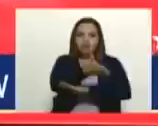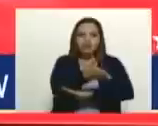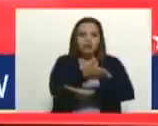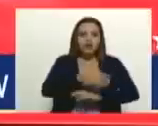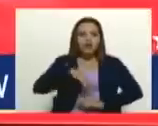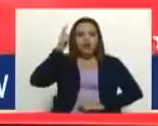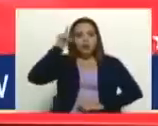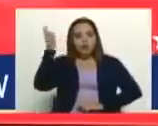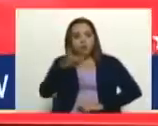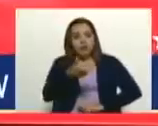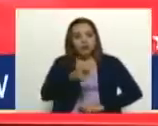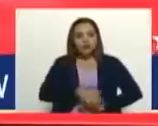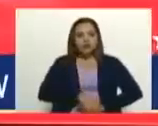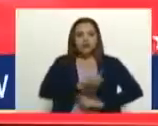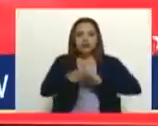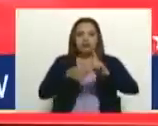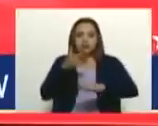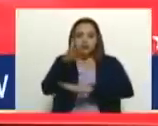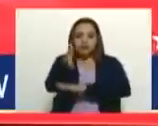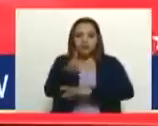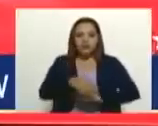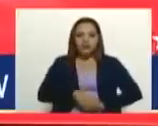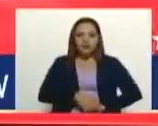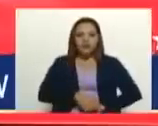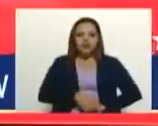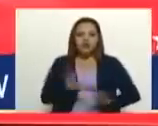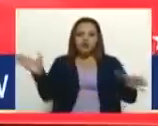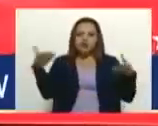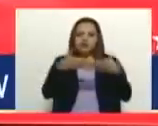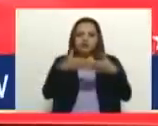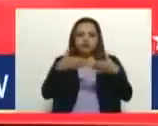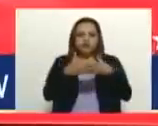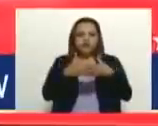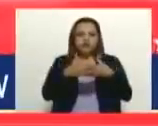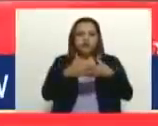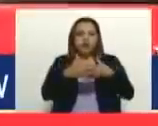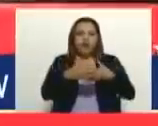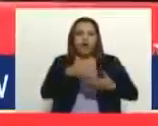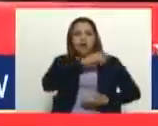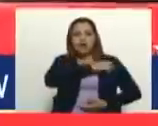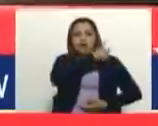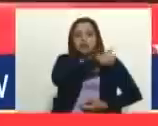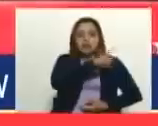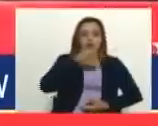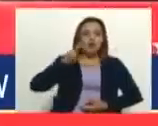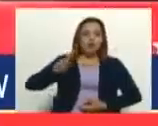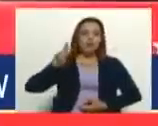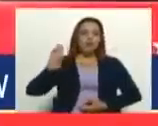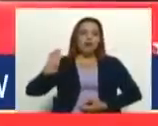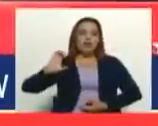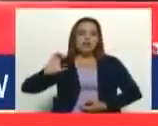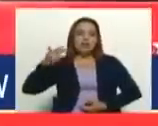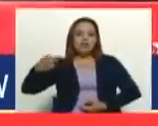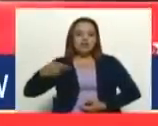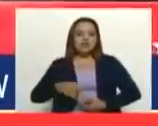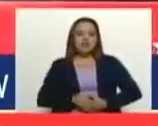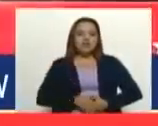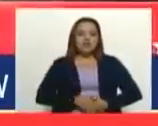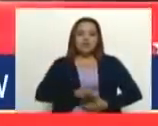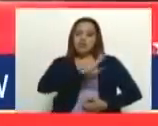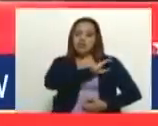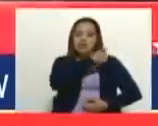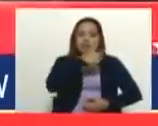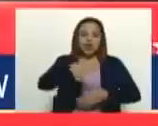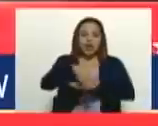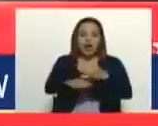Sotorroja en asamblea con las direcciones de la UVC, con las direcciones de las calles y